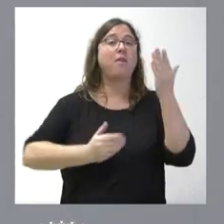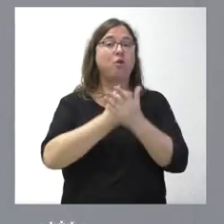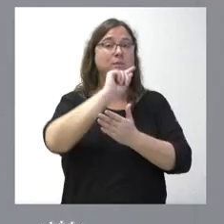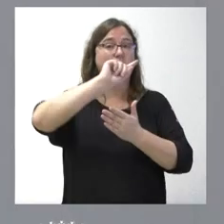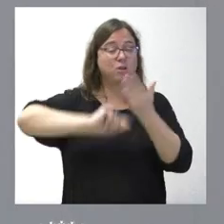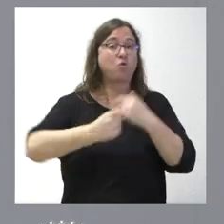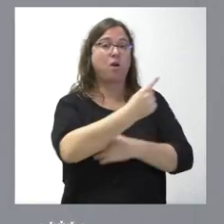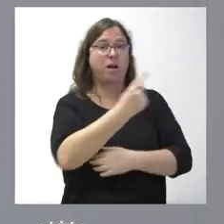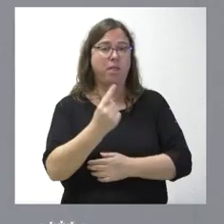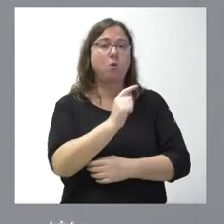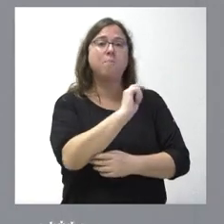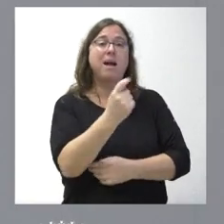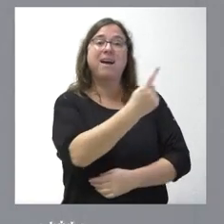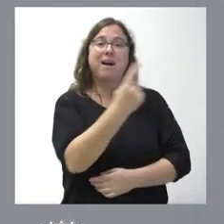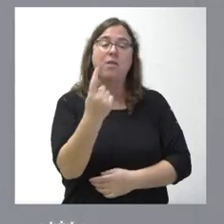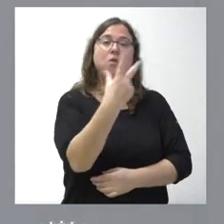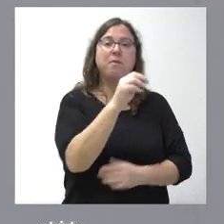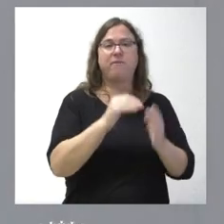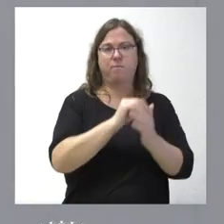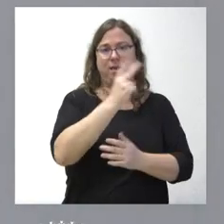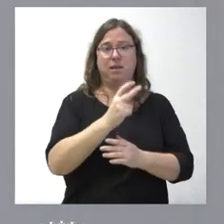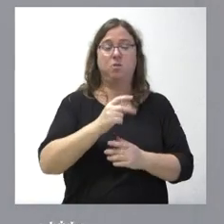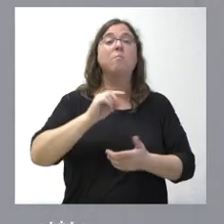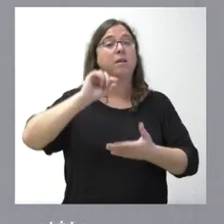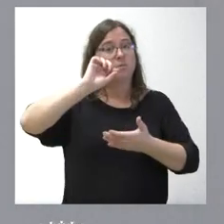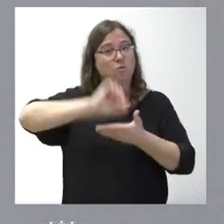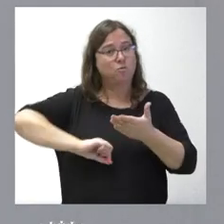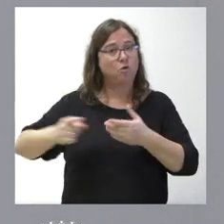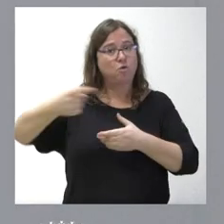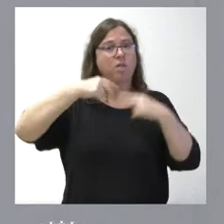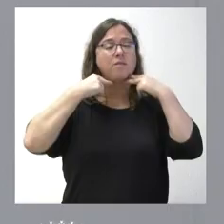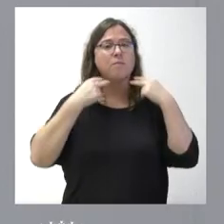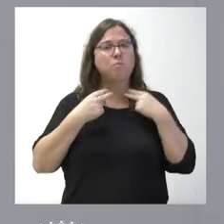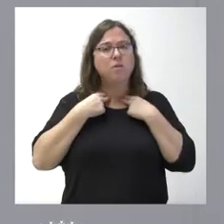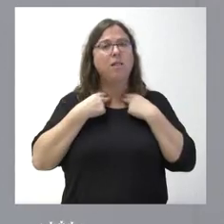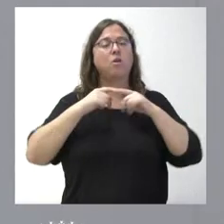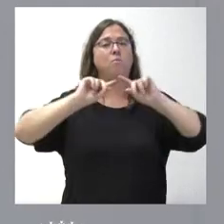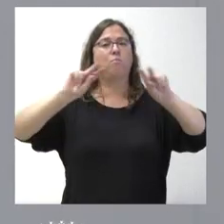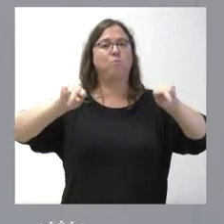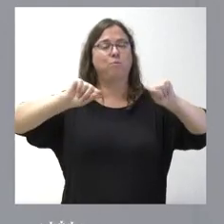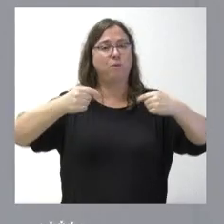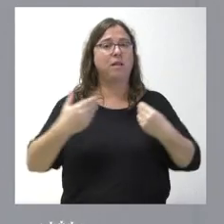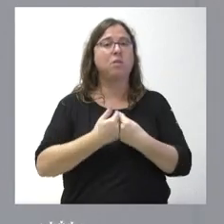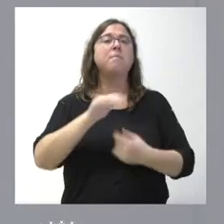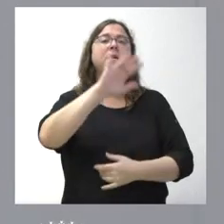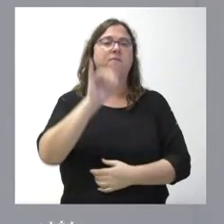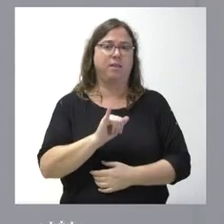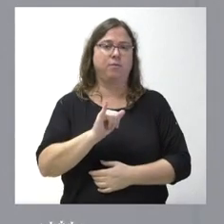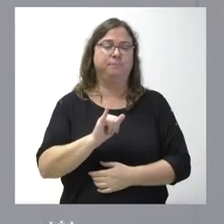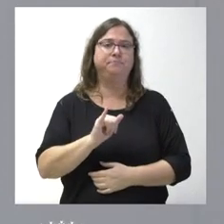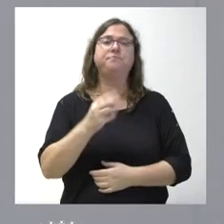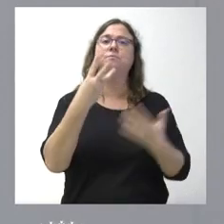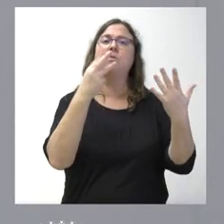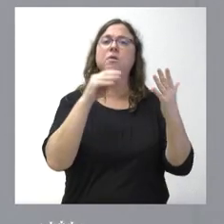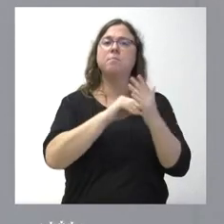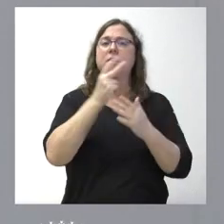descrito a todas las diputaciones provinciales y al consejo comarcal del bierzo 80.000 para garantizar la